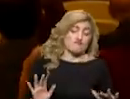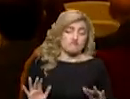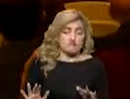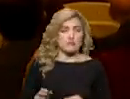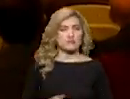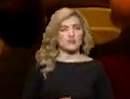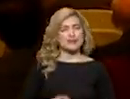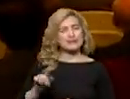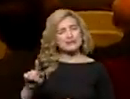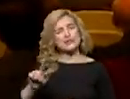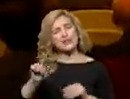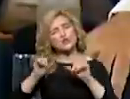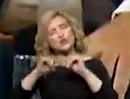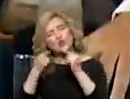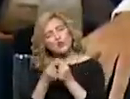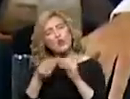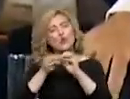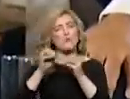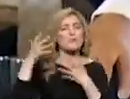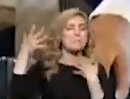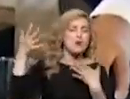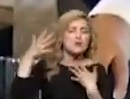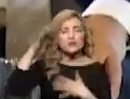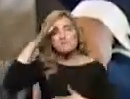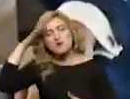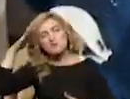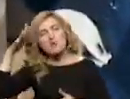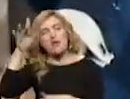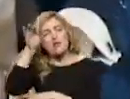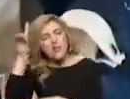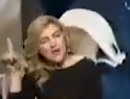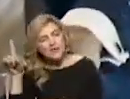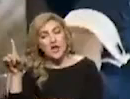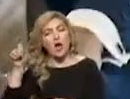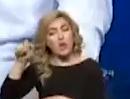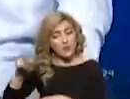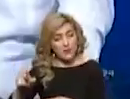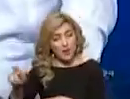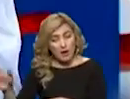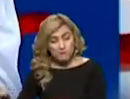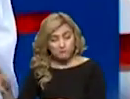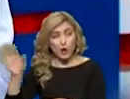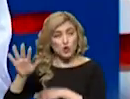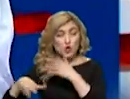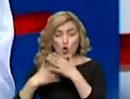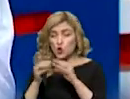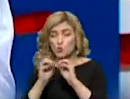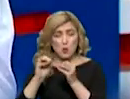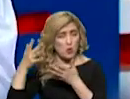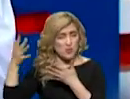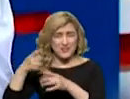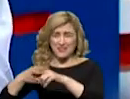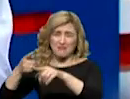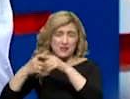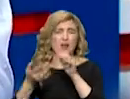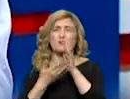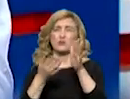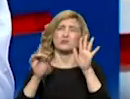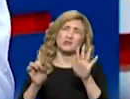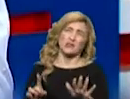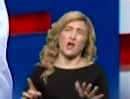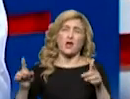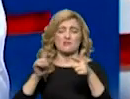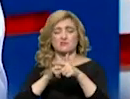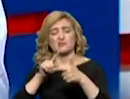derecha deberá unirse para presentar un solo aspirante a la presidencia en 2020. No, las mayorías no hay que buscarlas adentro de